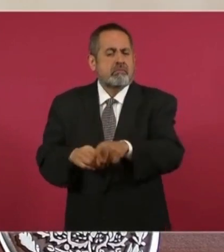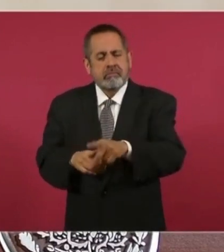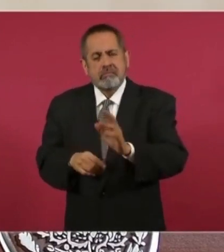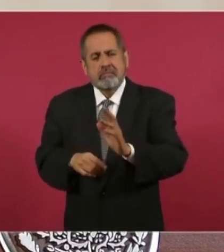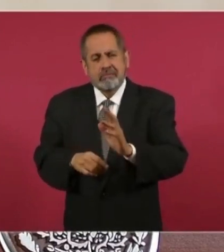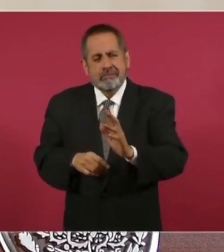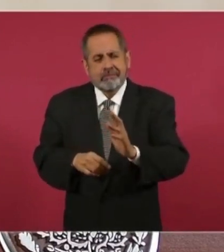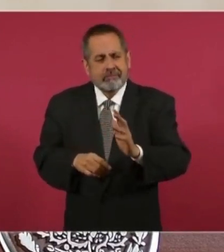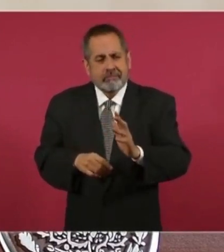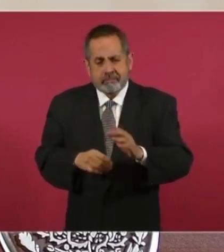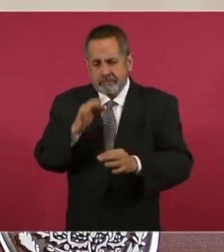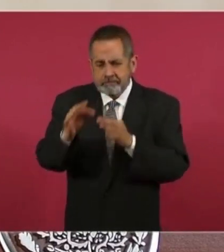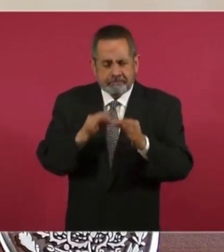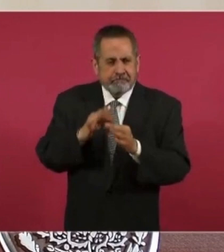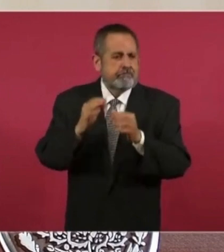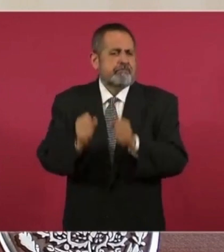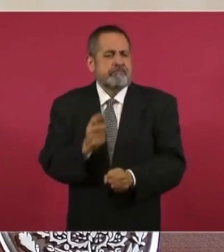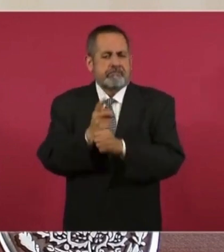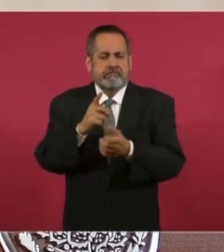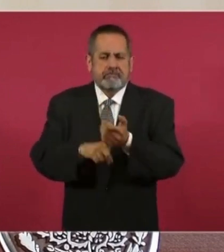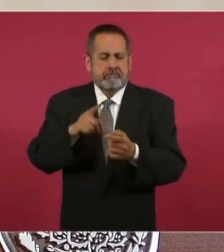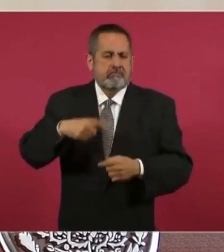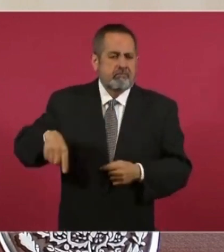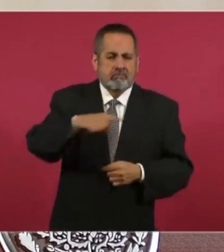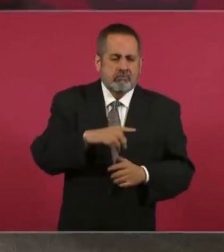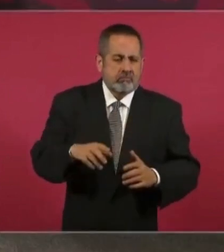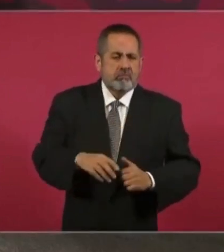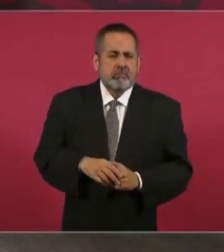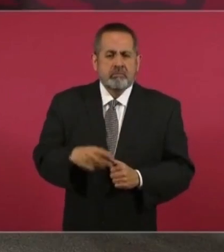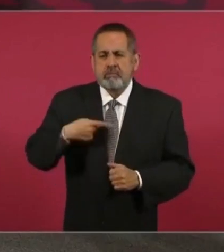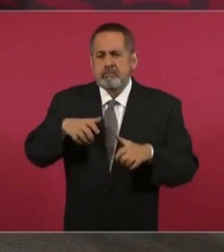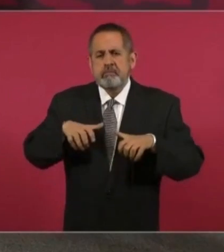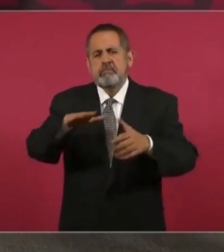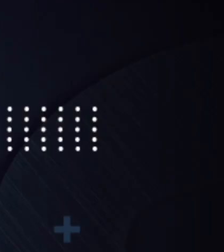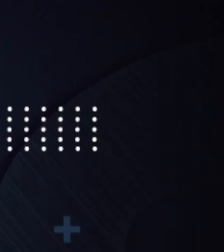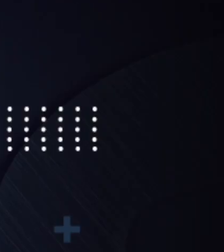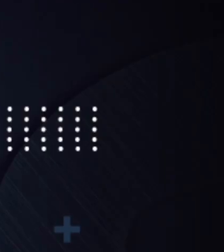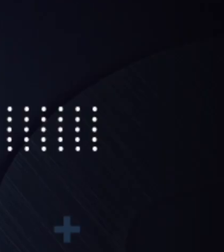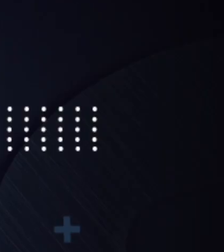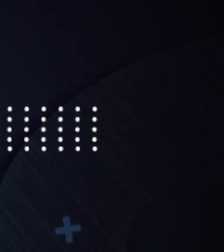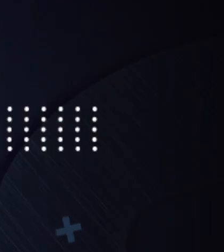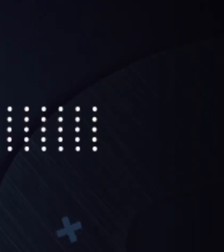garantizar la seguridad. Así es. ¿Sí? De los ciudadanos en todos lados.